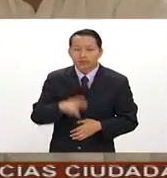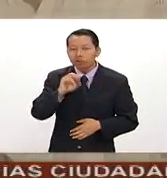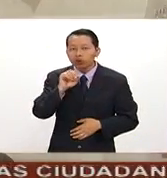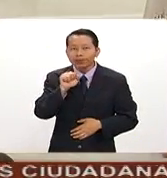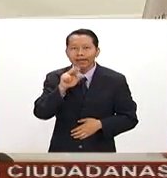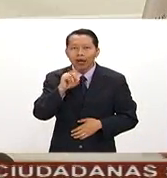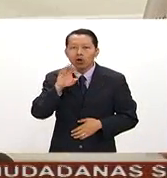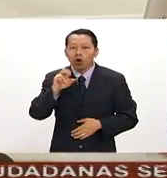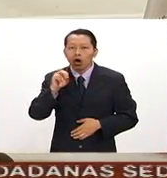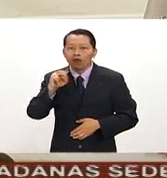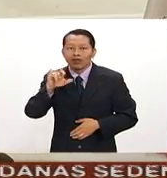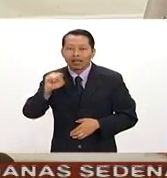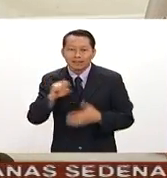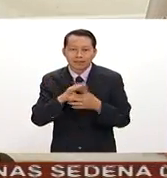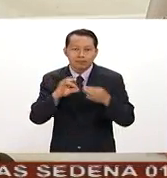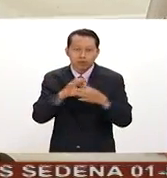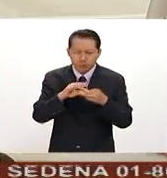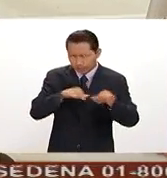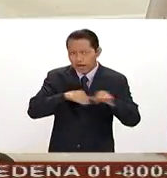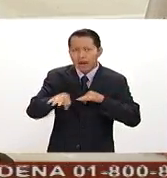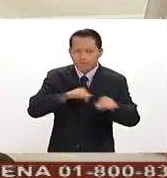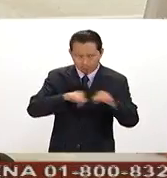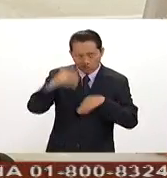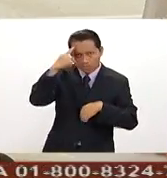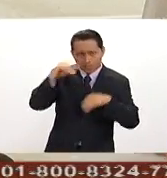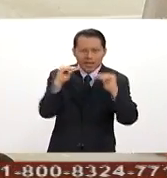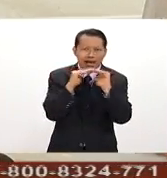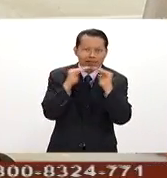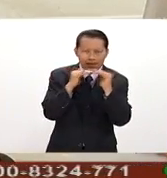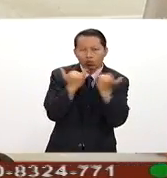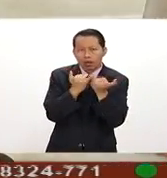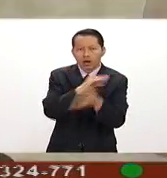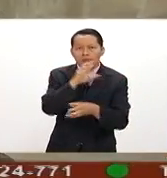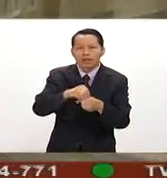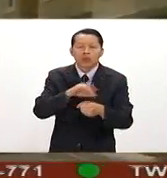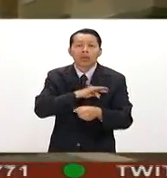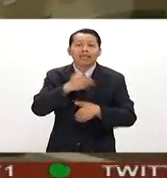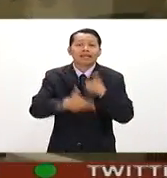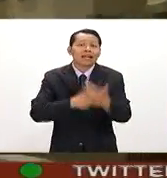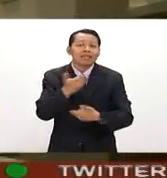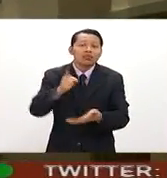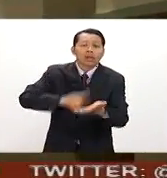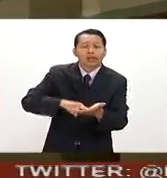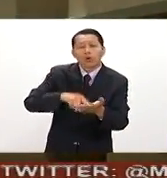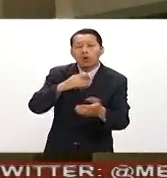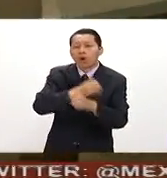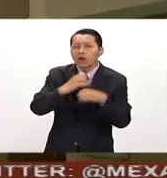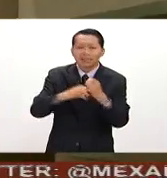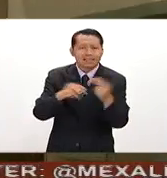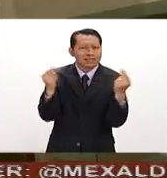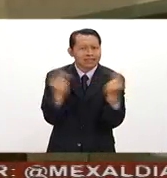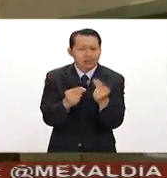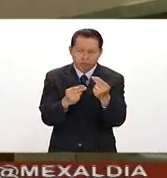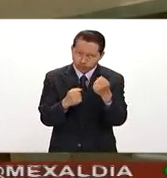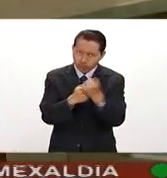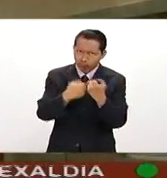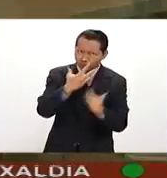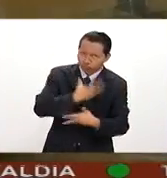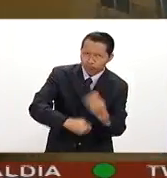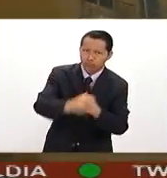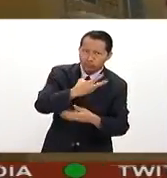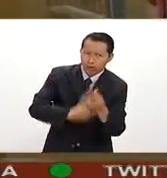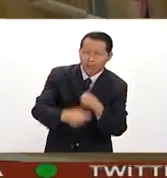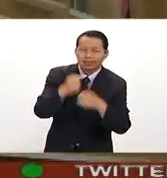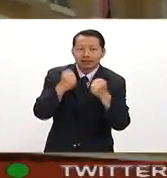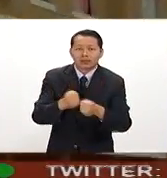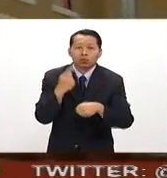Robles dijo que se ha trabajado para que las viviendas y desarrollos cuenten con los servicios y equipamientos necesarios, sustentables y seguras.